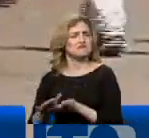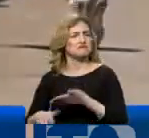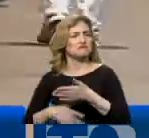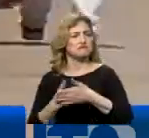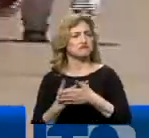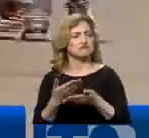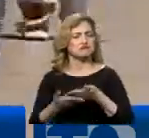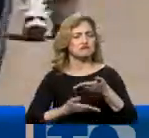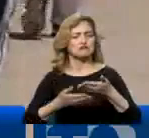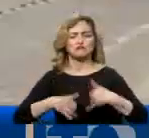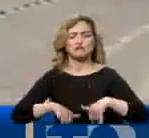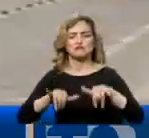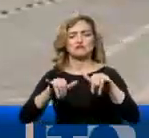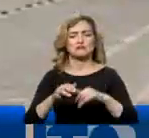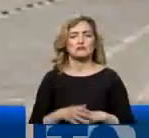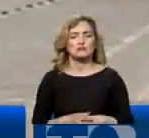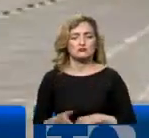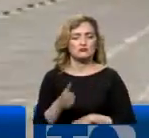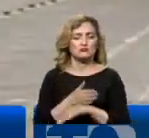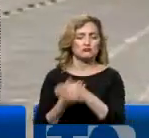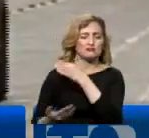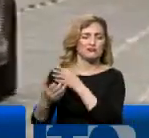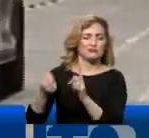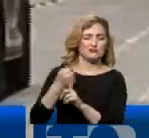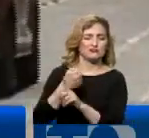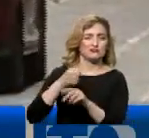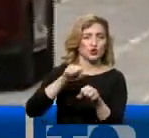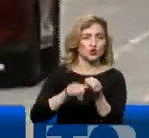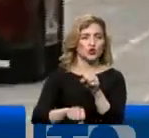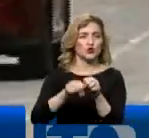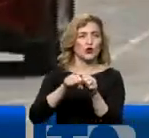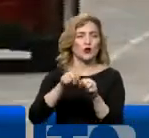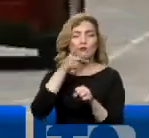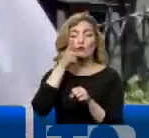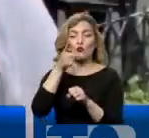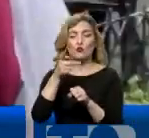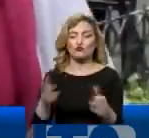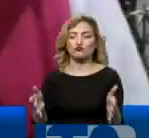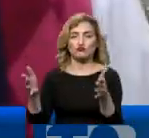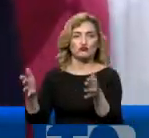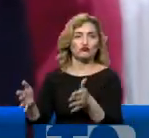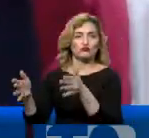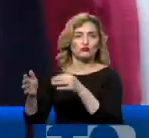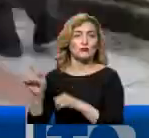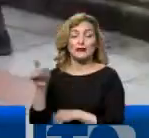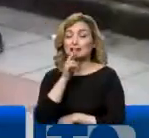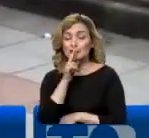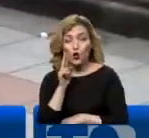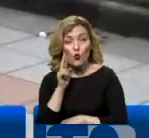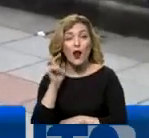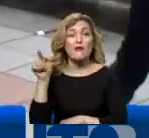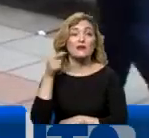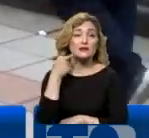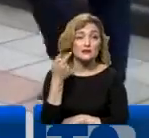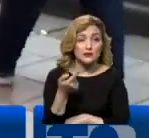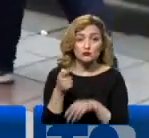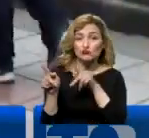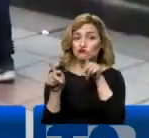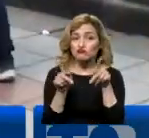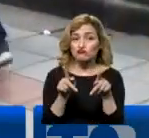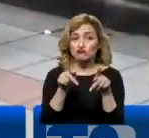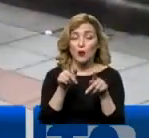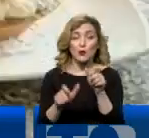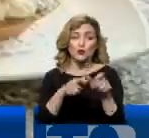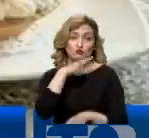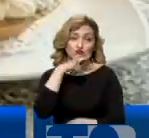ciudad se retoma. Atrás quedaron los días llenos de violencia y daños a los bienes públicos. Don Colón tiene un restaurante y asegura estar listo para recibir